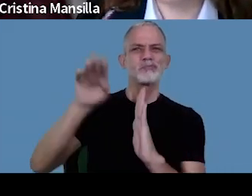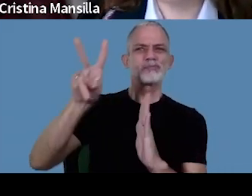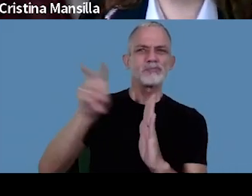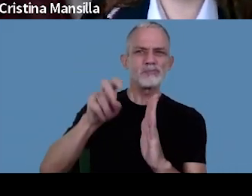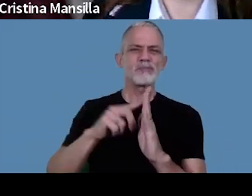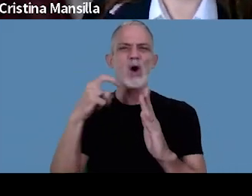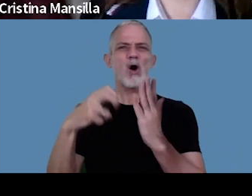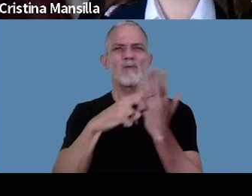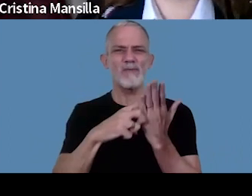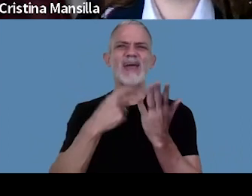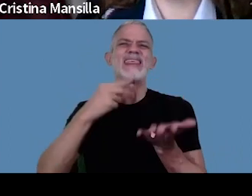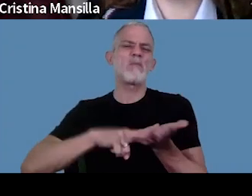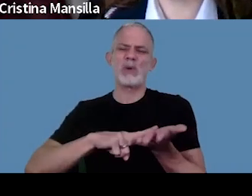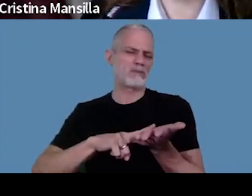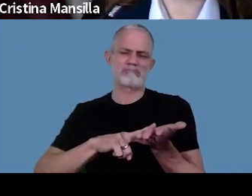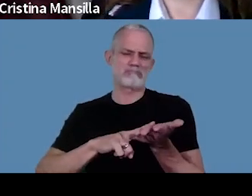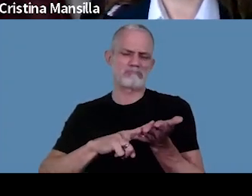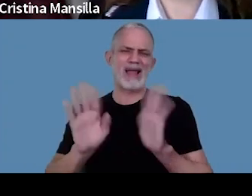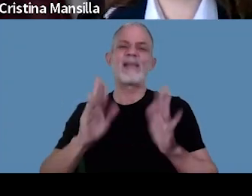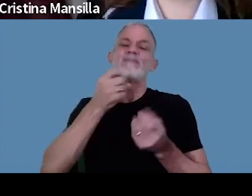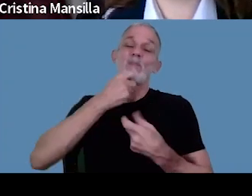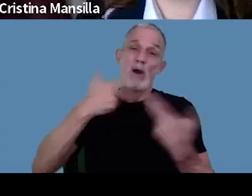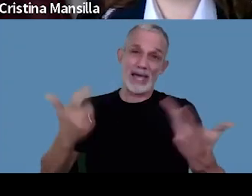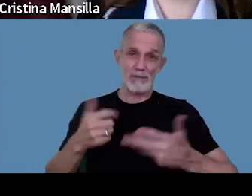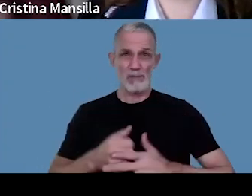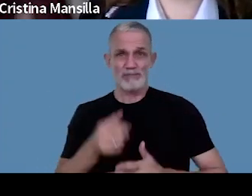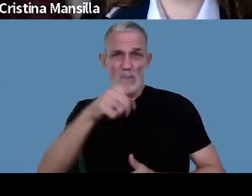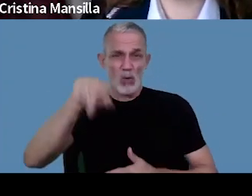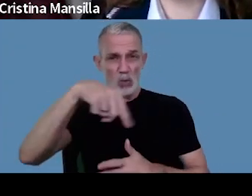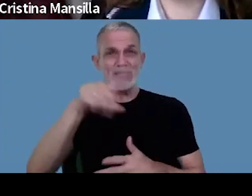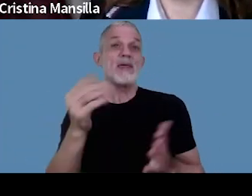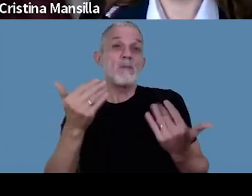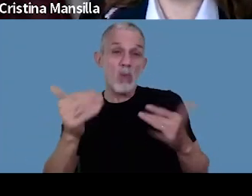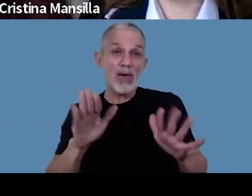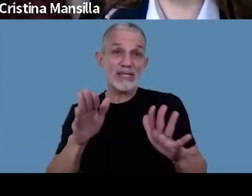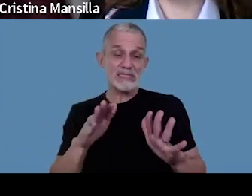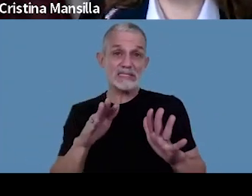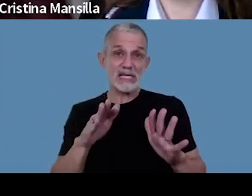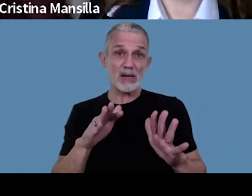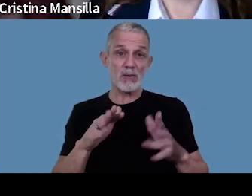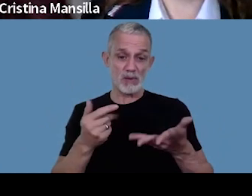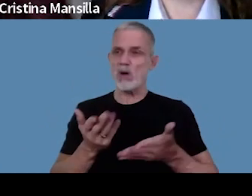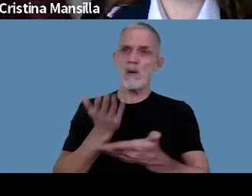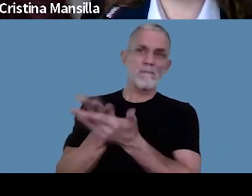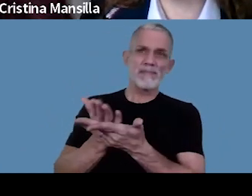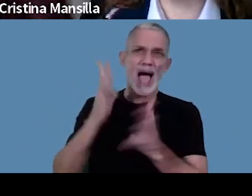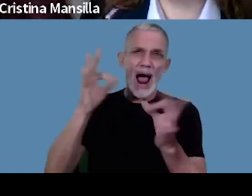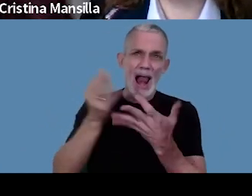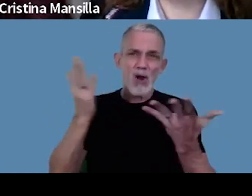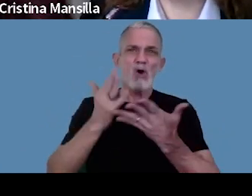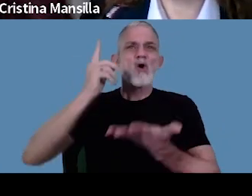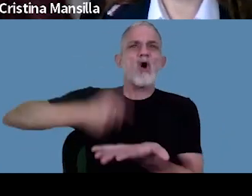fiscalización de tributos. ¿A qué nos referimos? Ustedes podrían notificar un requerimiento, una orden